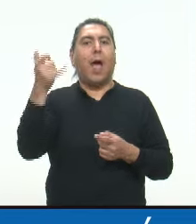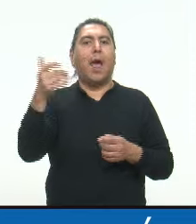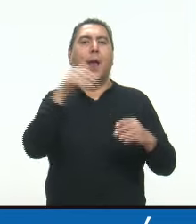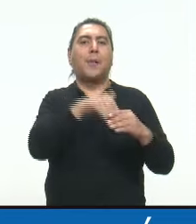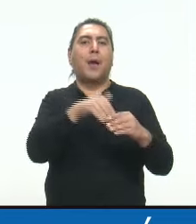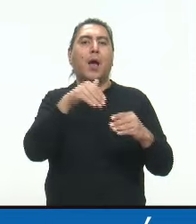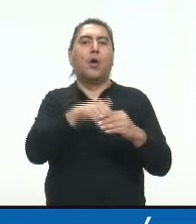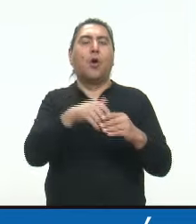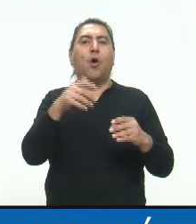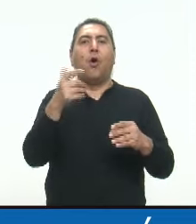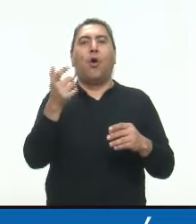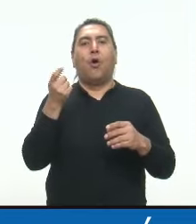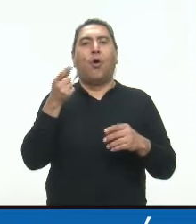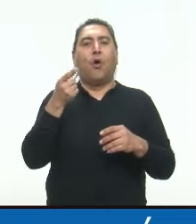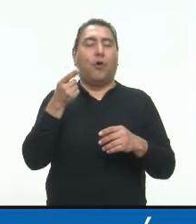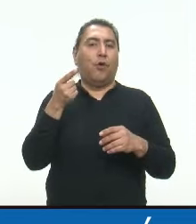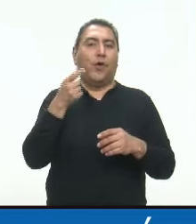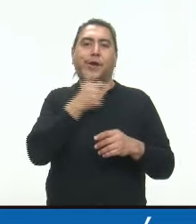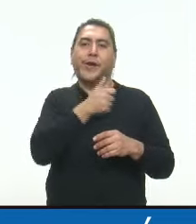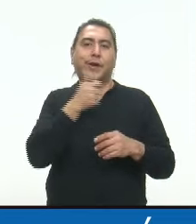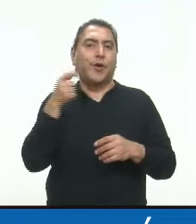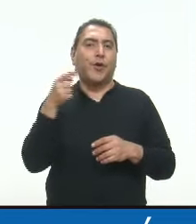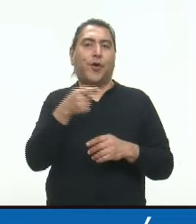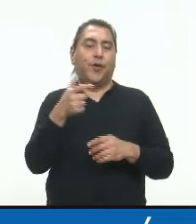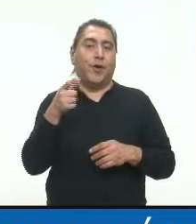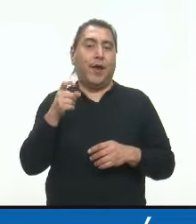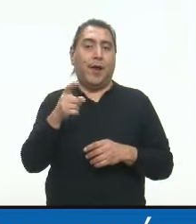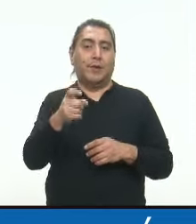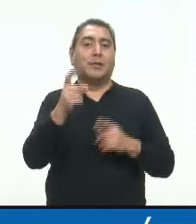solo complementa los mismos según la resolución